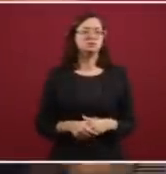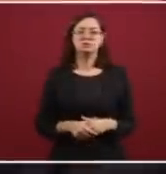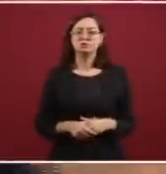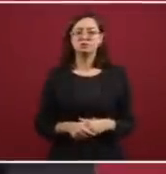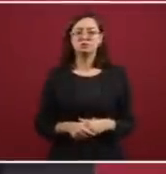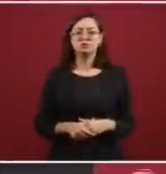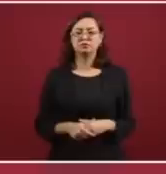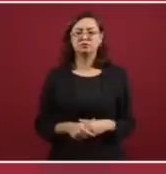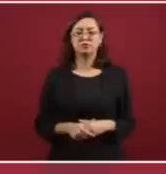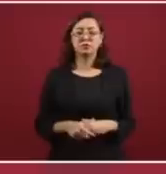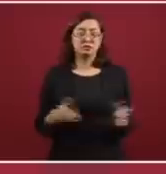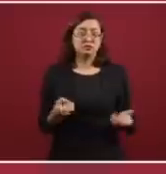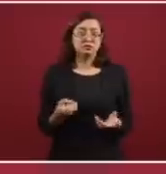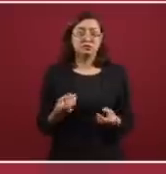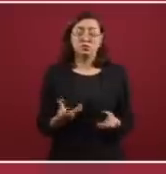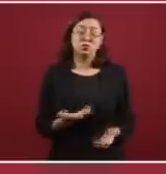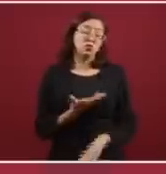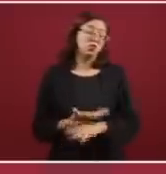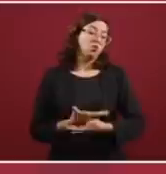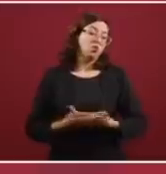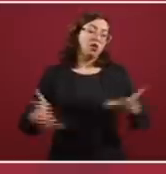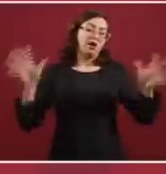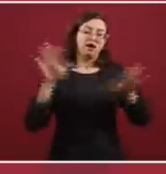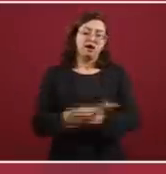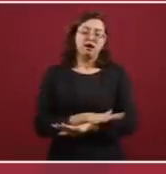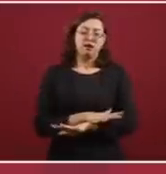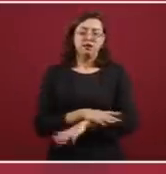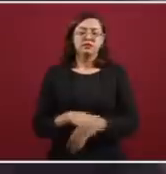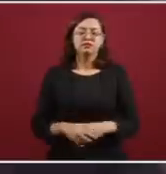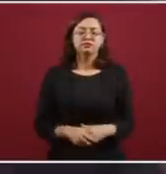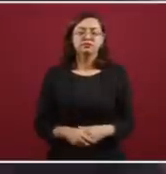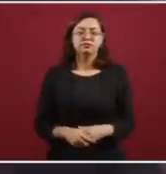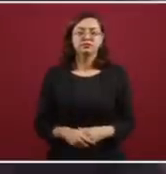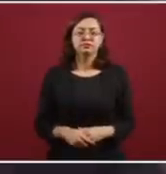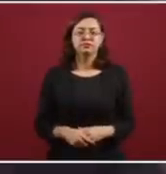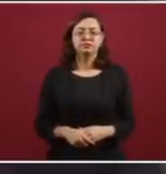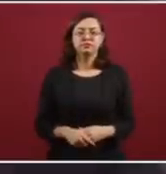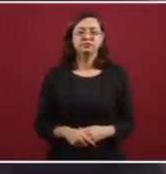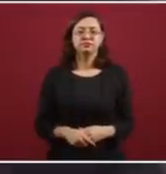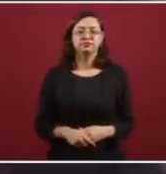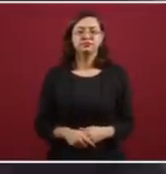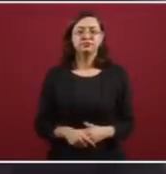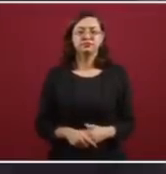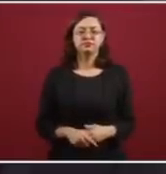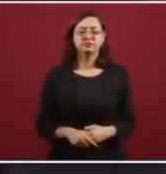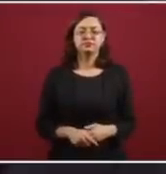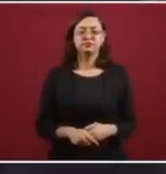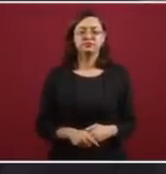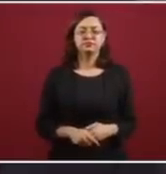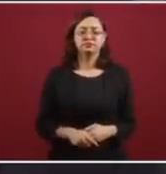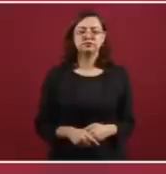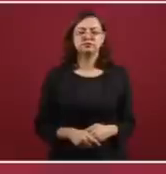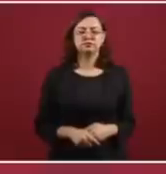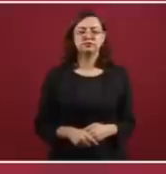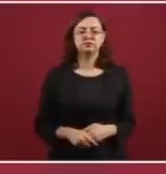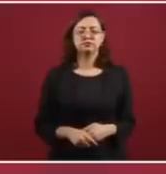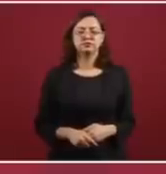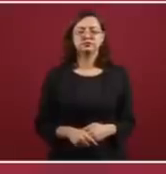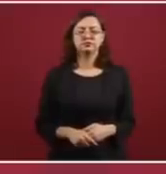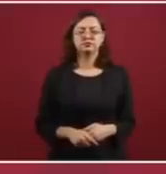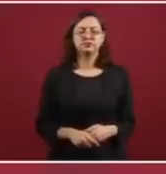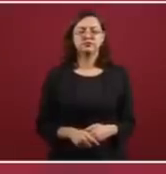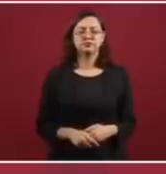Esa es una gran reforma. Es llevar